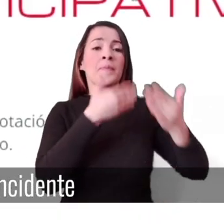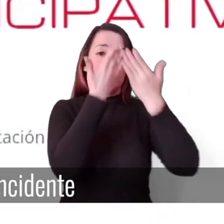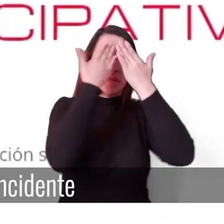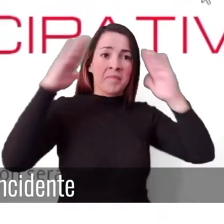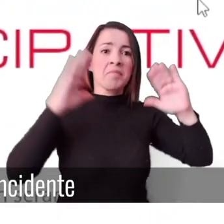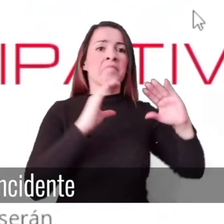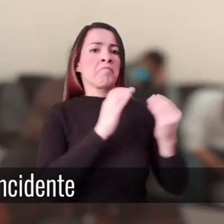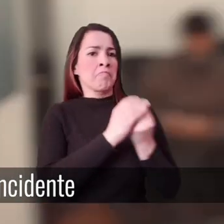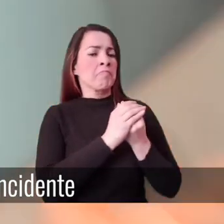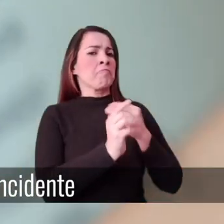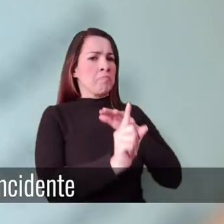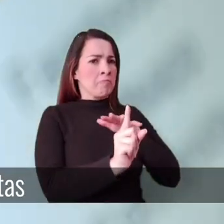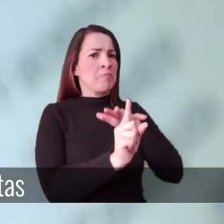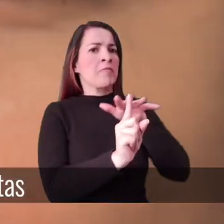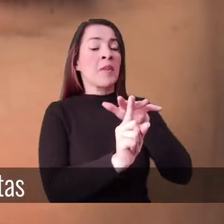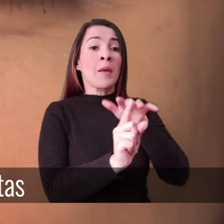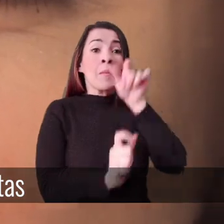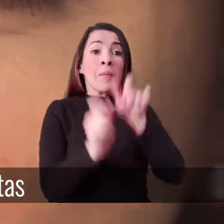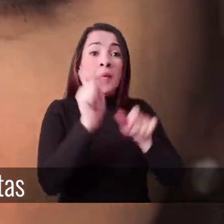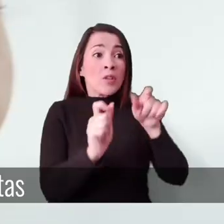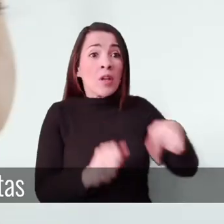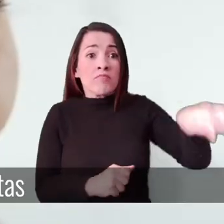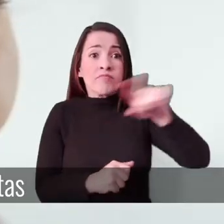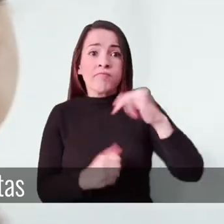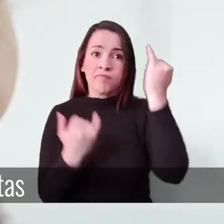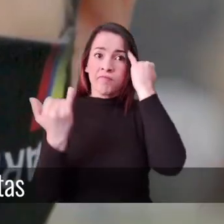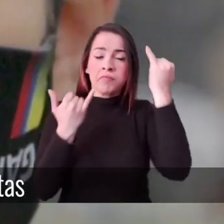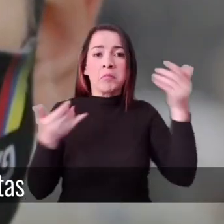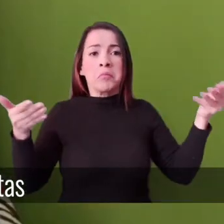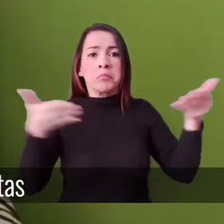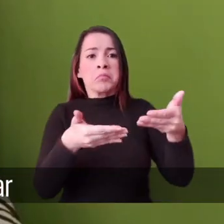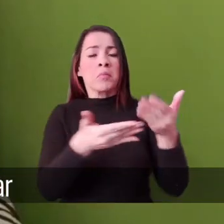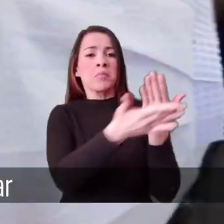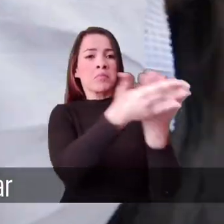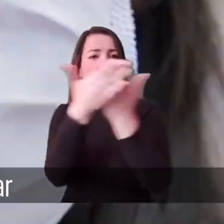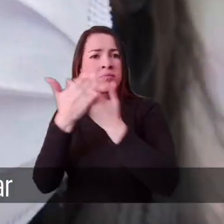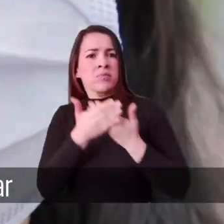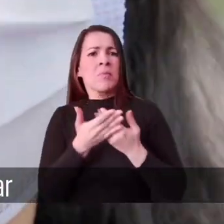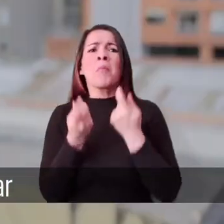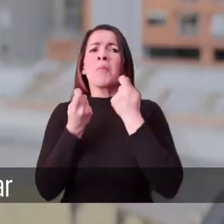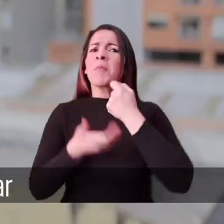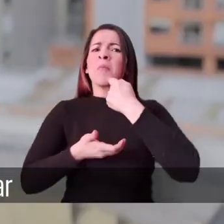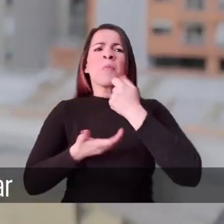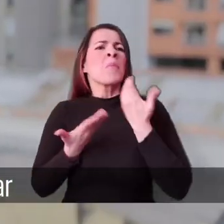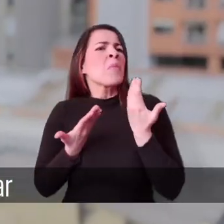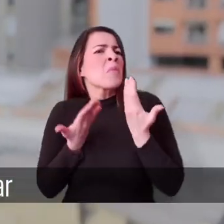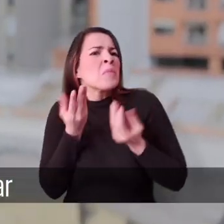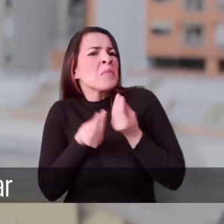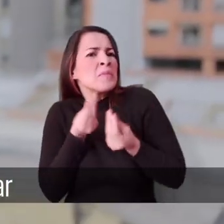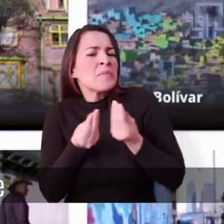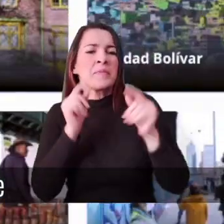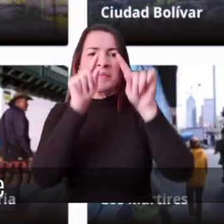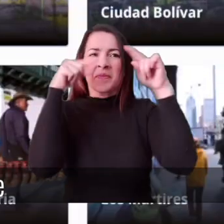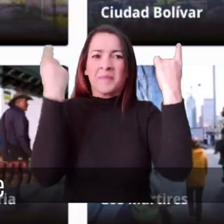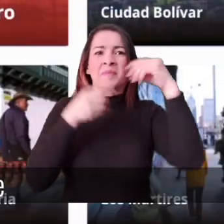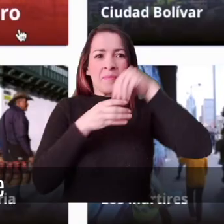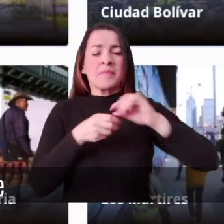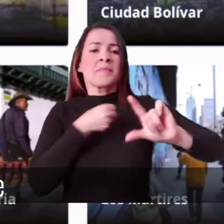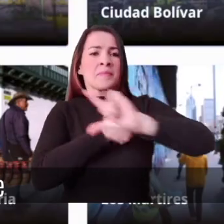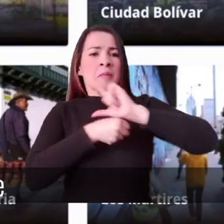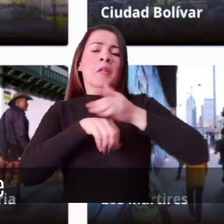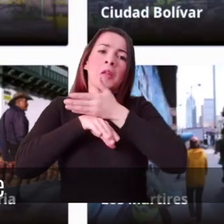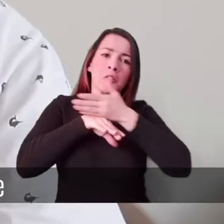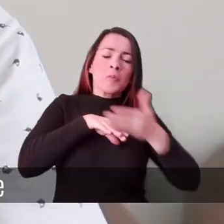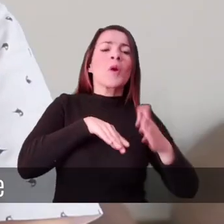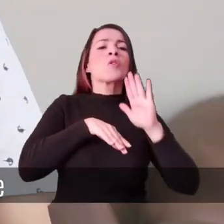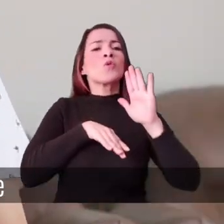democrático, incluyente e incidente en el cual los ciudadanos presentan propuestas sobre la manera en la cual se deben ejecutar las metas de su